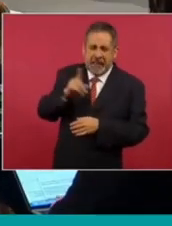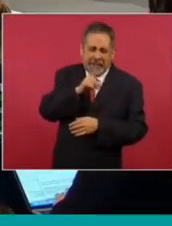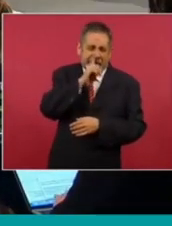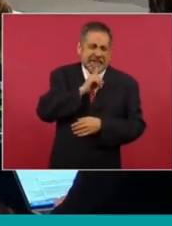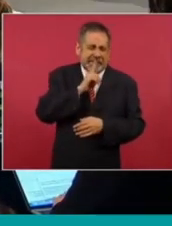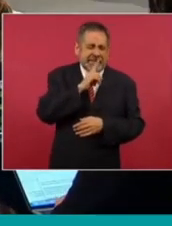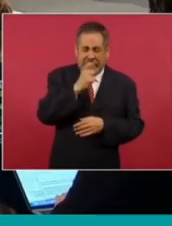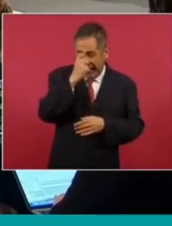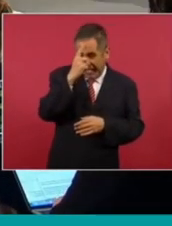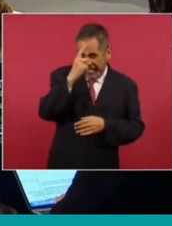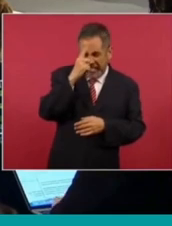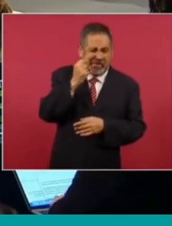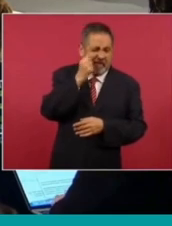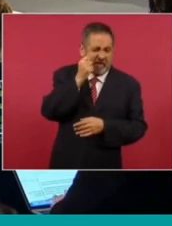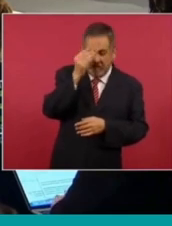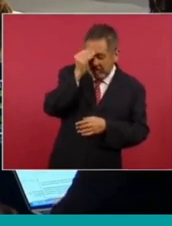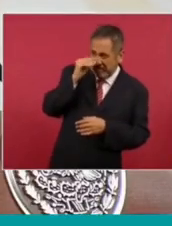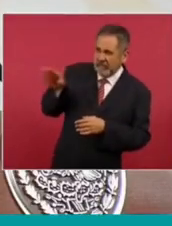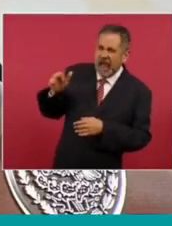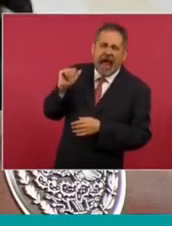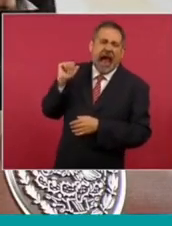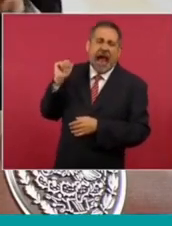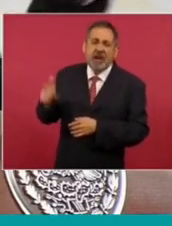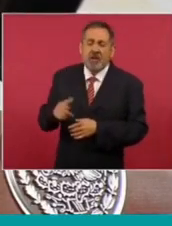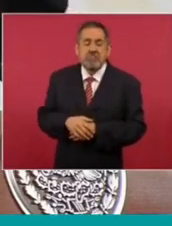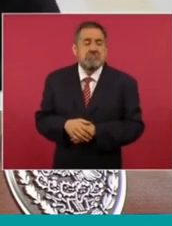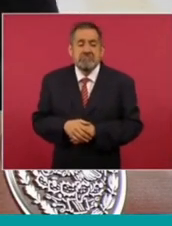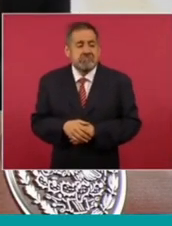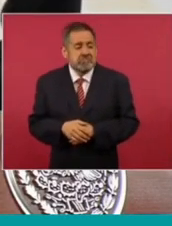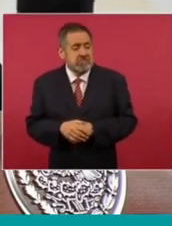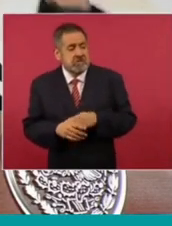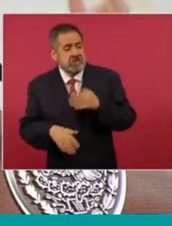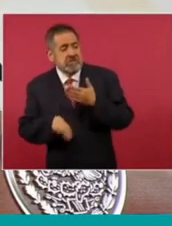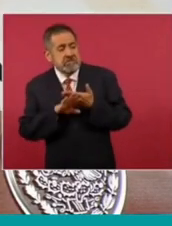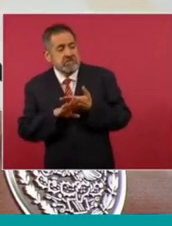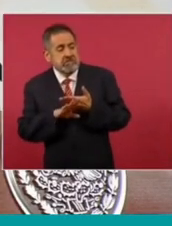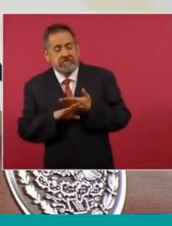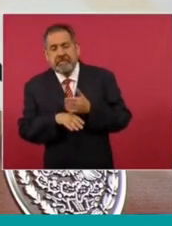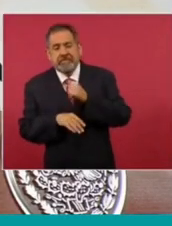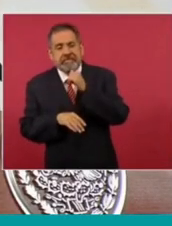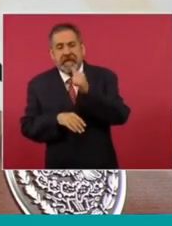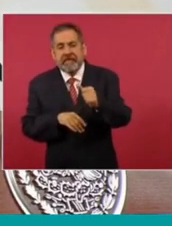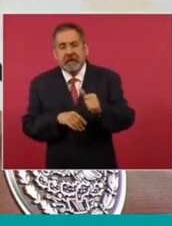de que la calumnia cuando no mancha tizna, ya no funciona ni siquiera eso.